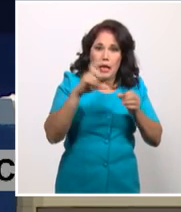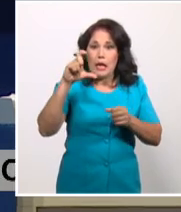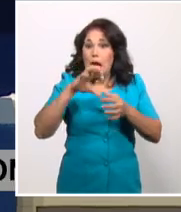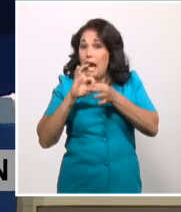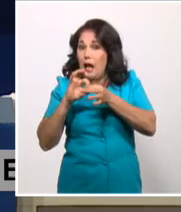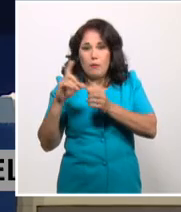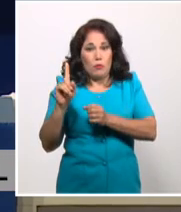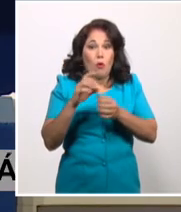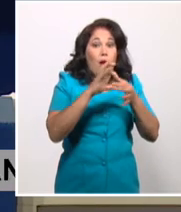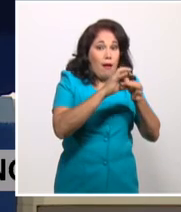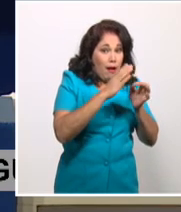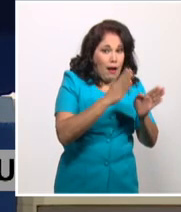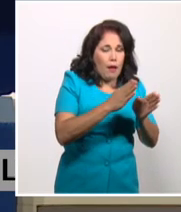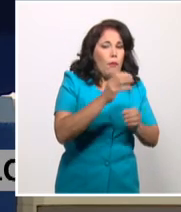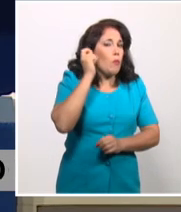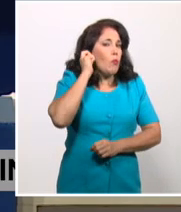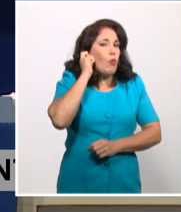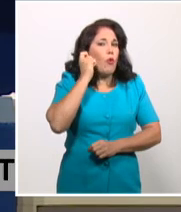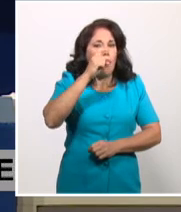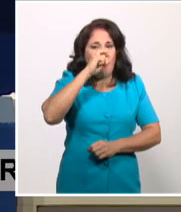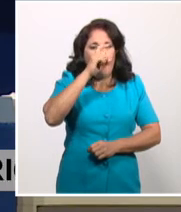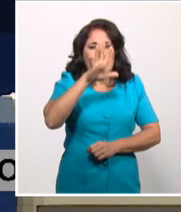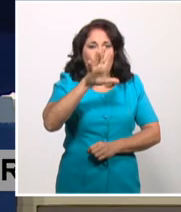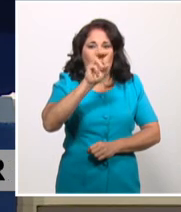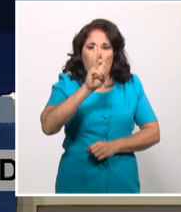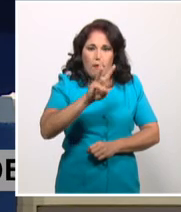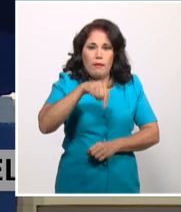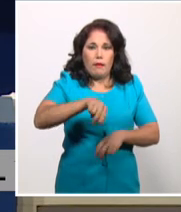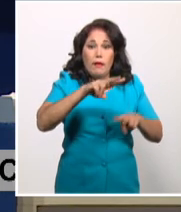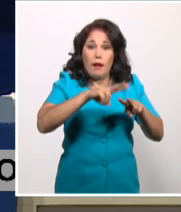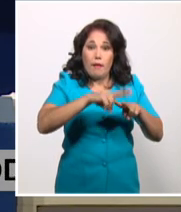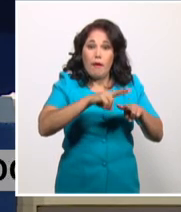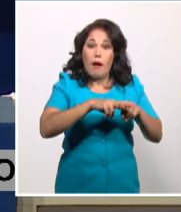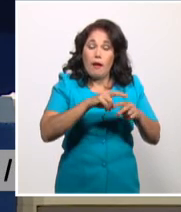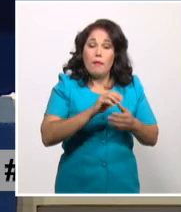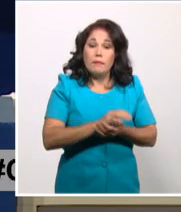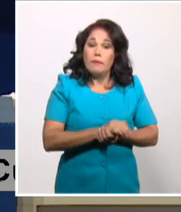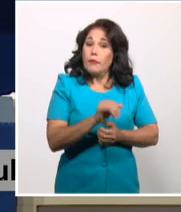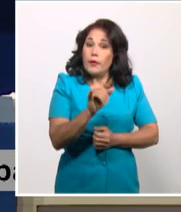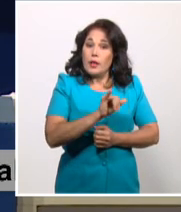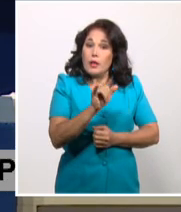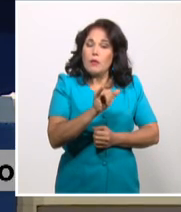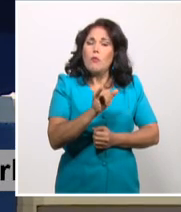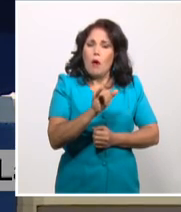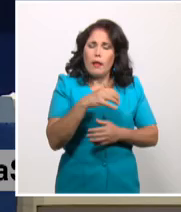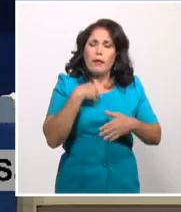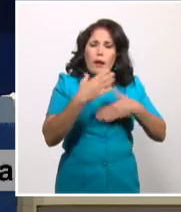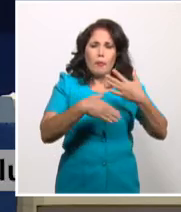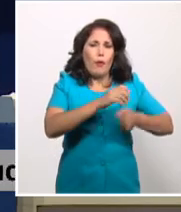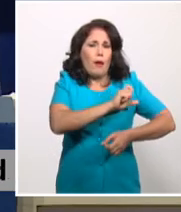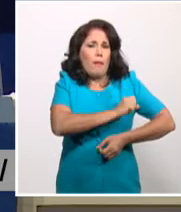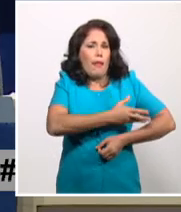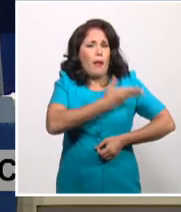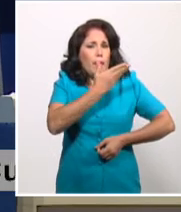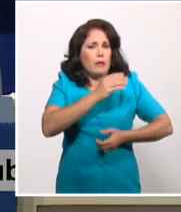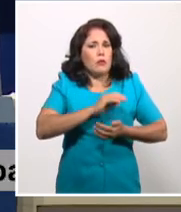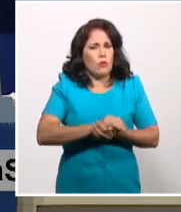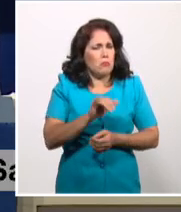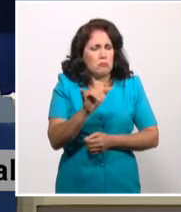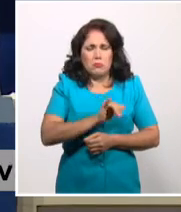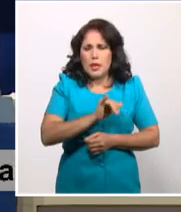Está una paciente cubana de 53 años, de aquí de La Habana, también con antecedentes de hipertensión arterial,